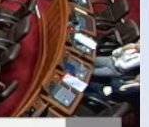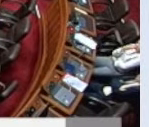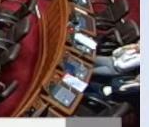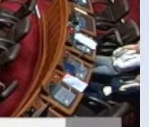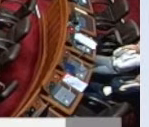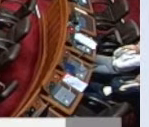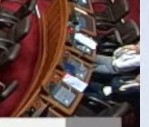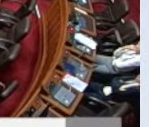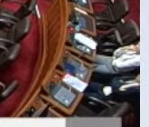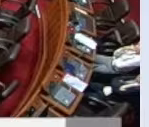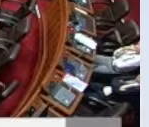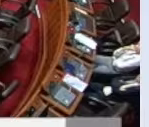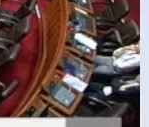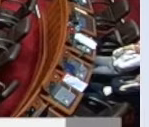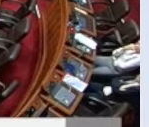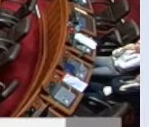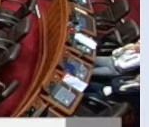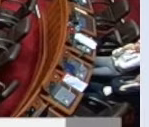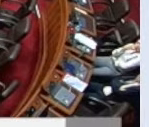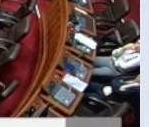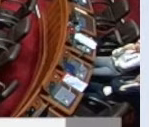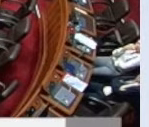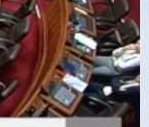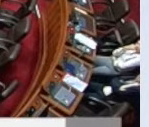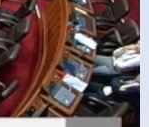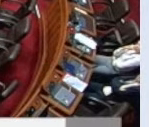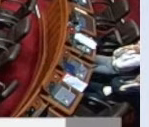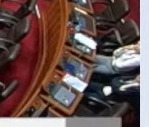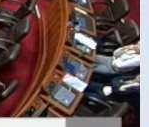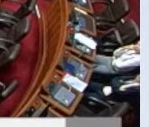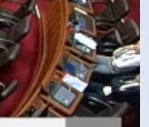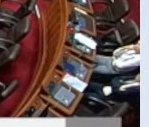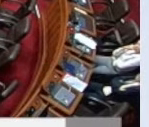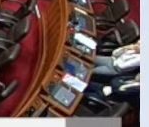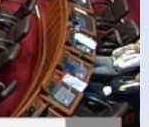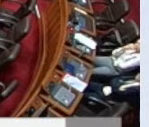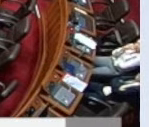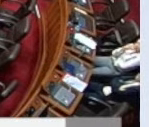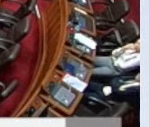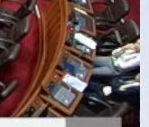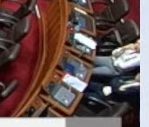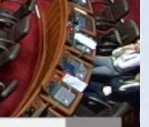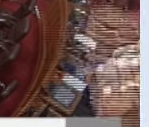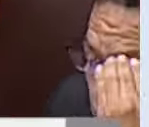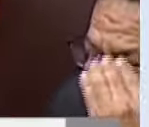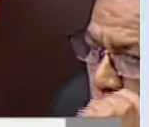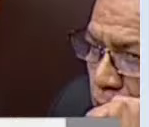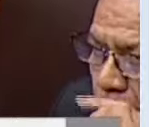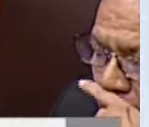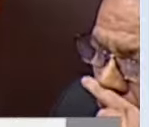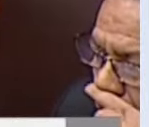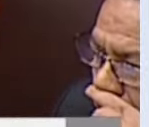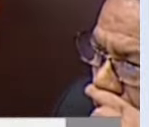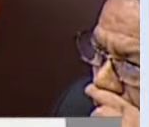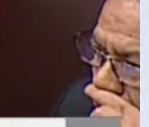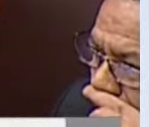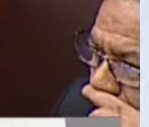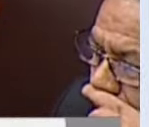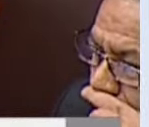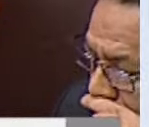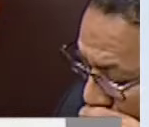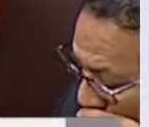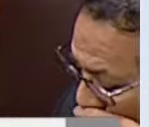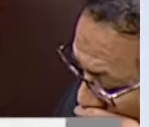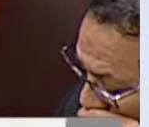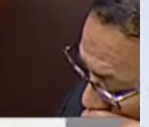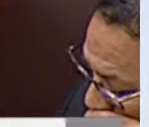Presidente, ¿cómo dar confianza, cómo dar nuestro voto de confianza a un gabinete con un ministro de Energía y